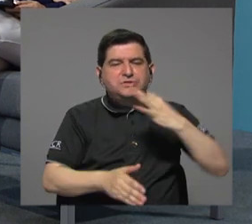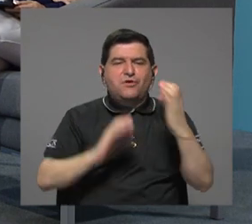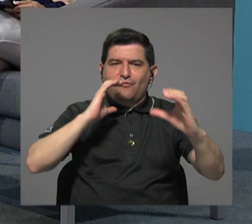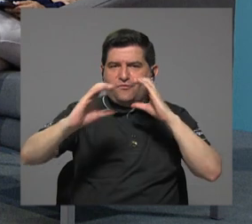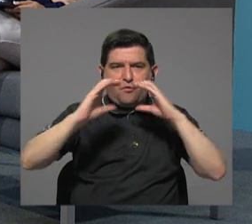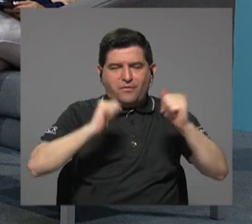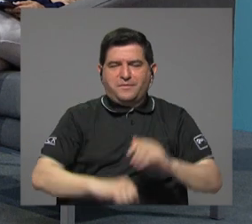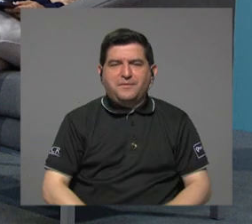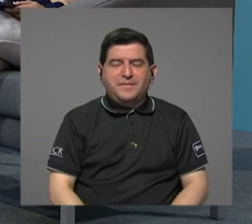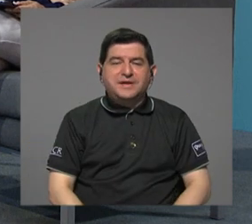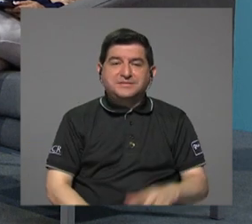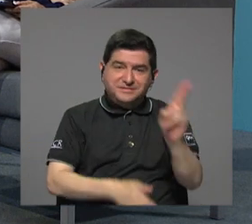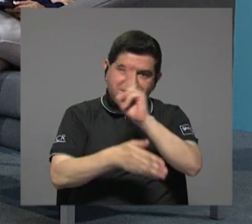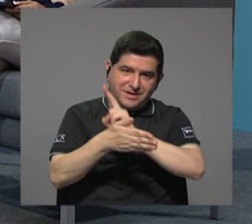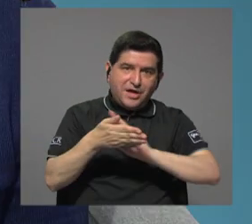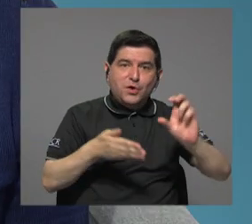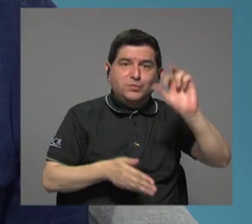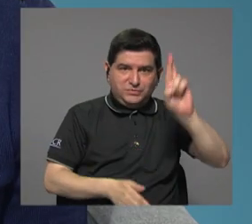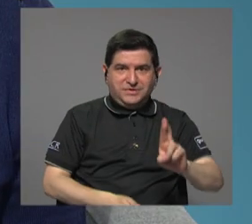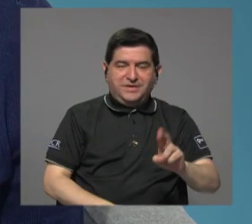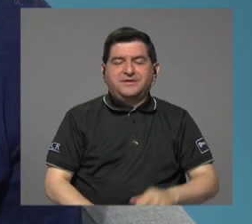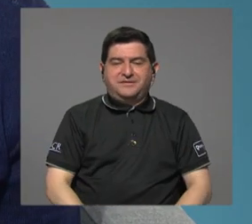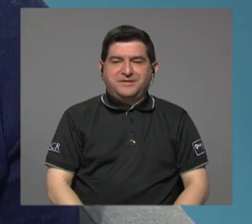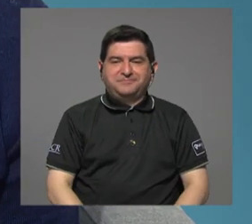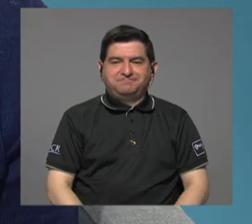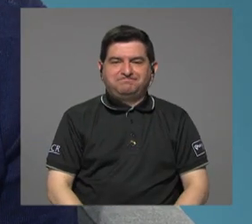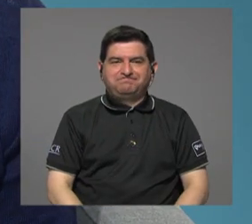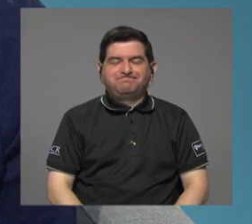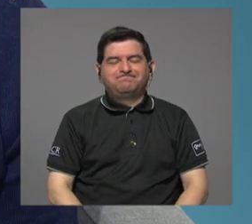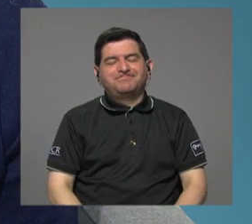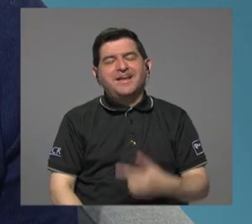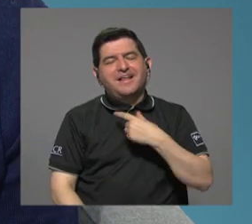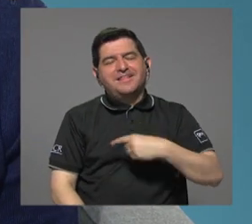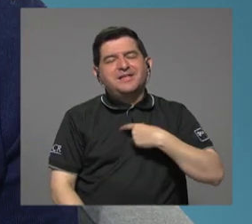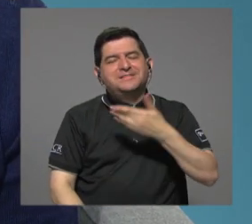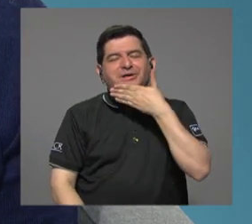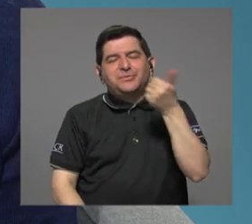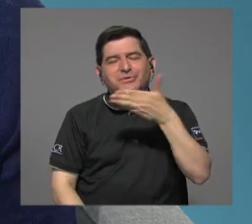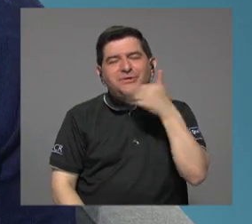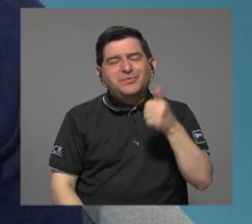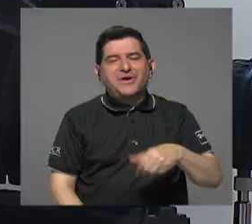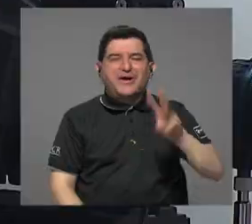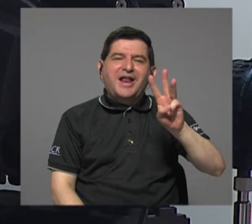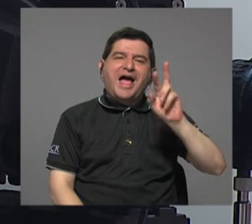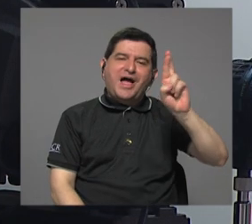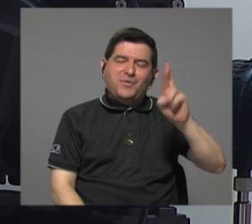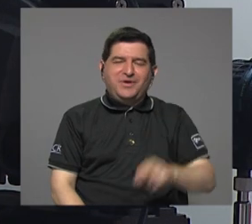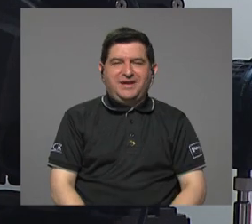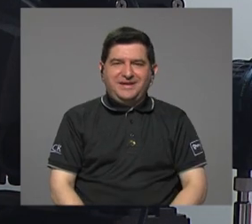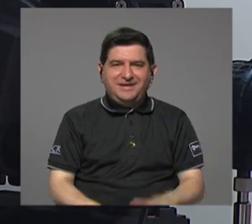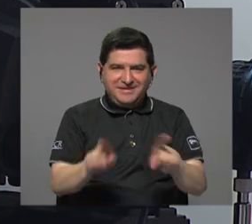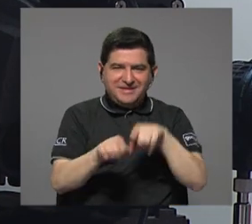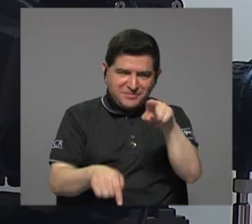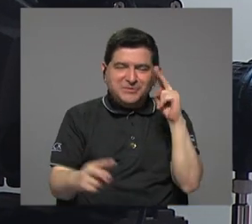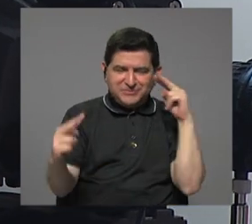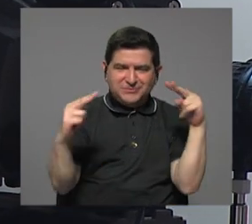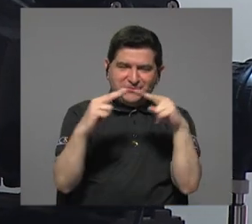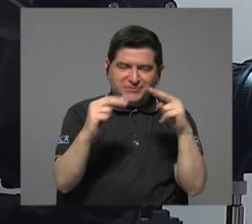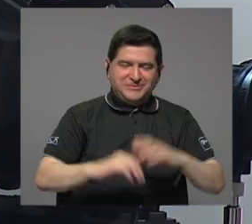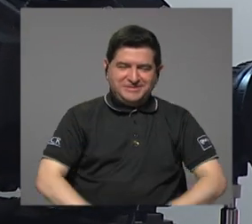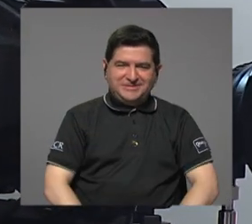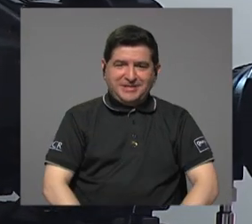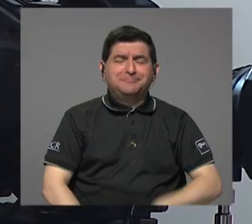comunicación de la universidad costa rica así que le deseamos lo mejor a willy rojas aquí en boston mix con los sets